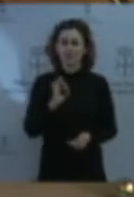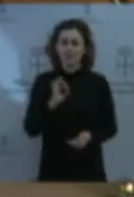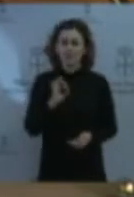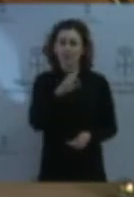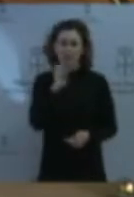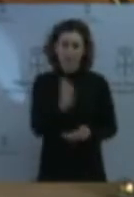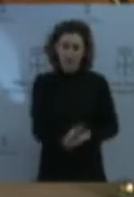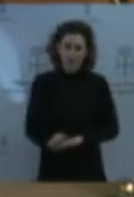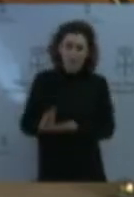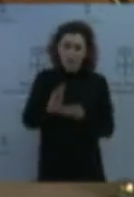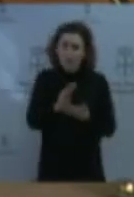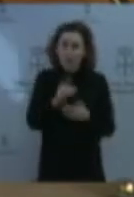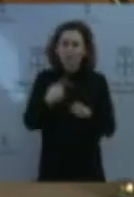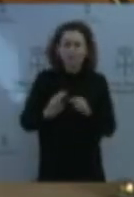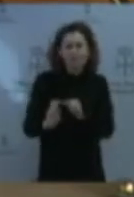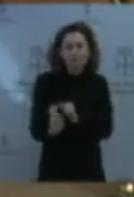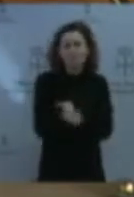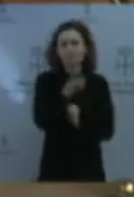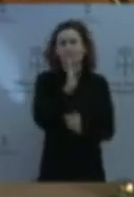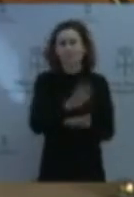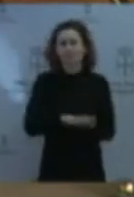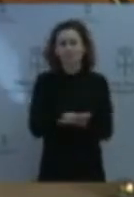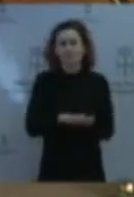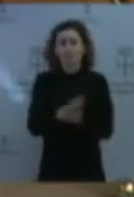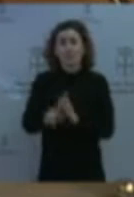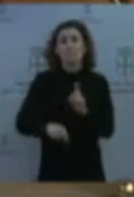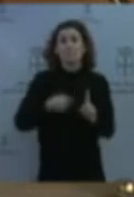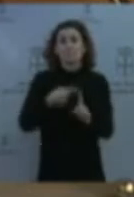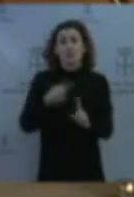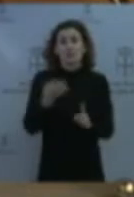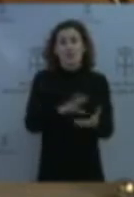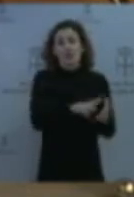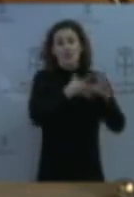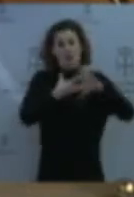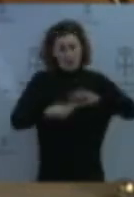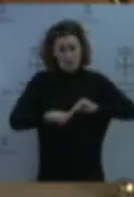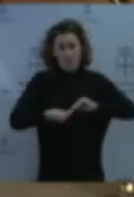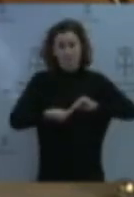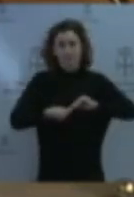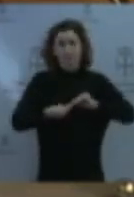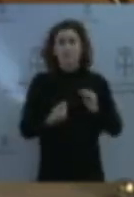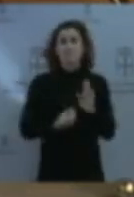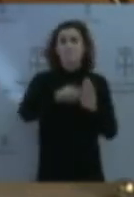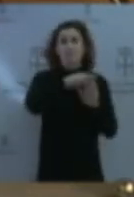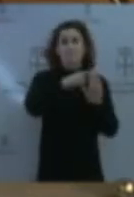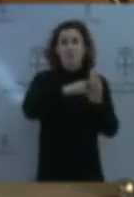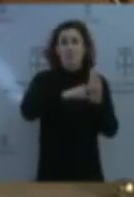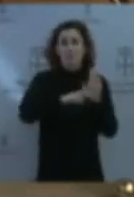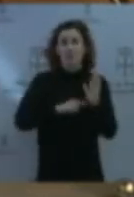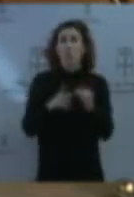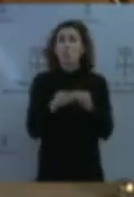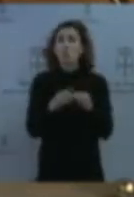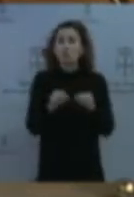citábamos, y además que se adapten y que se integren en los nuevos usos previstos para esa zona de Avilés, sin menoscabo de los